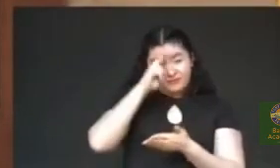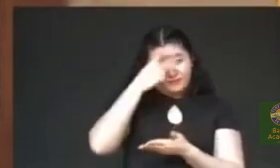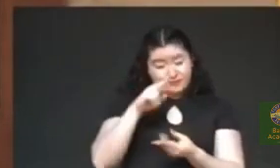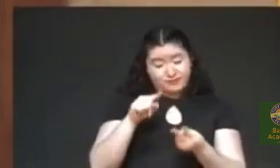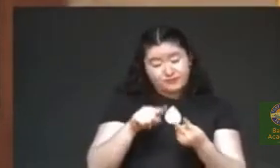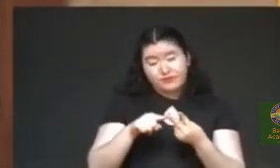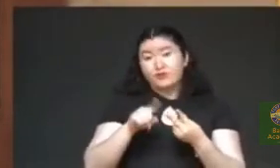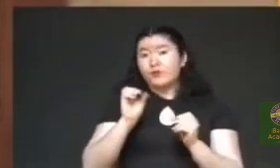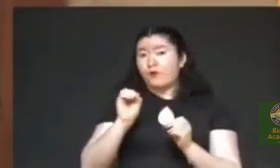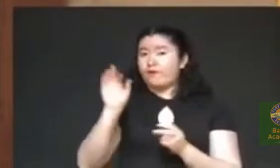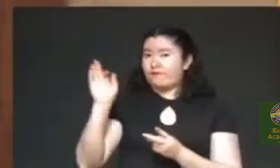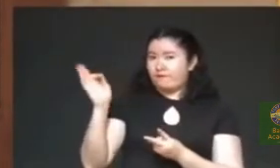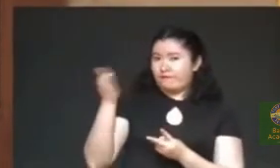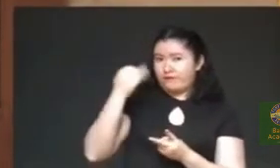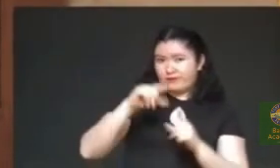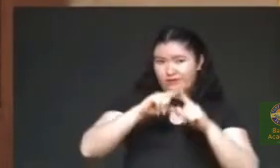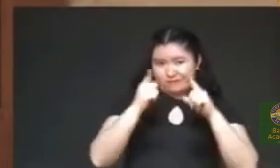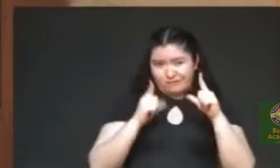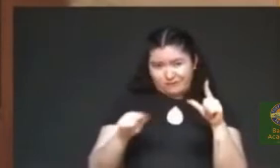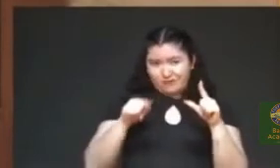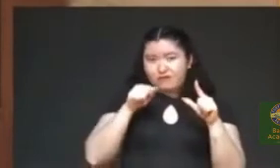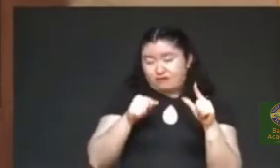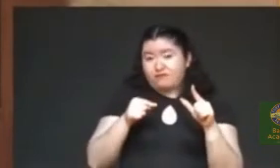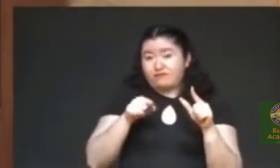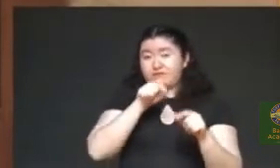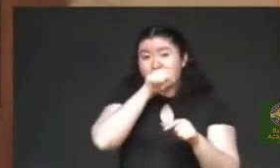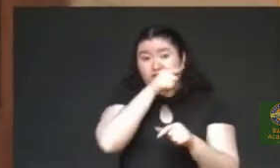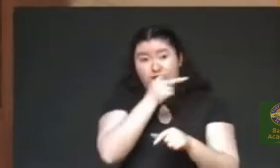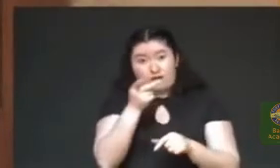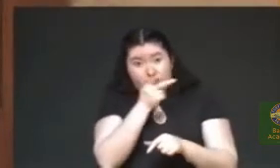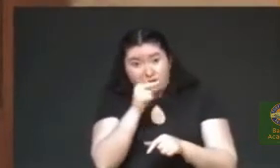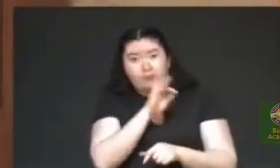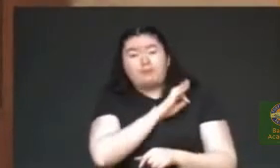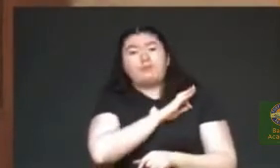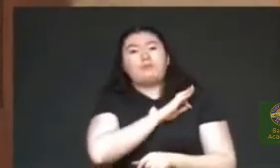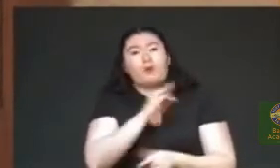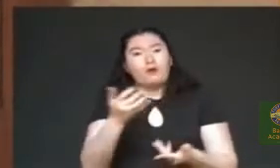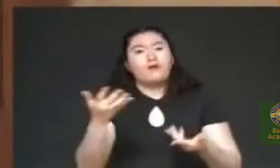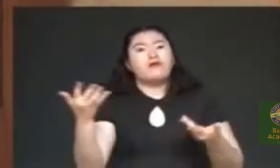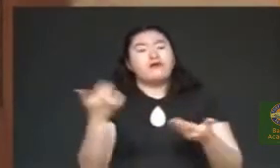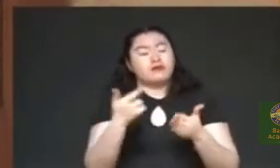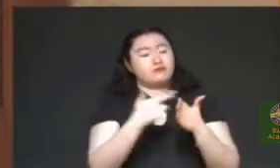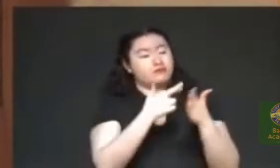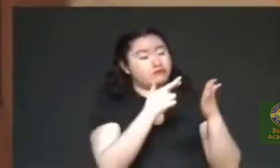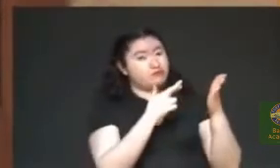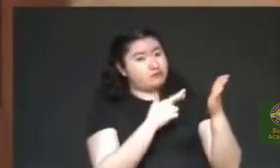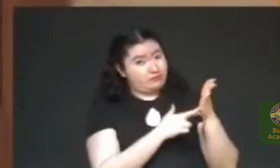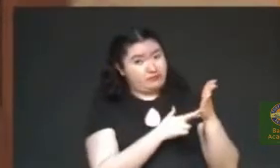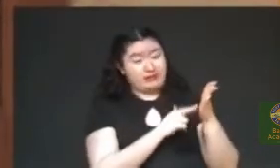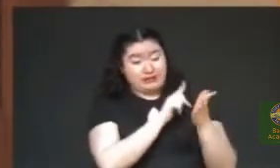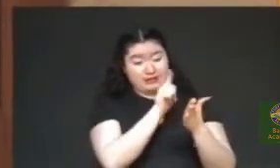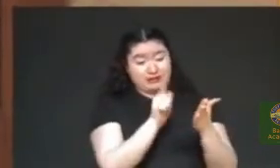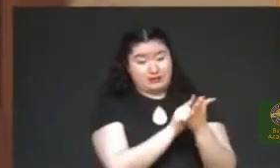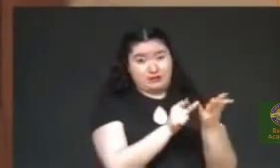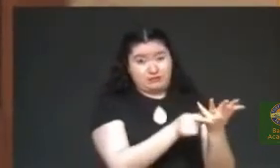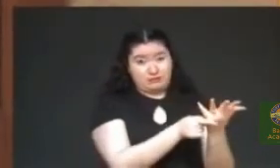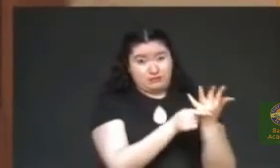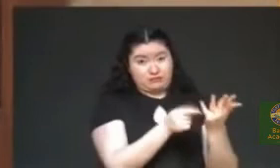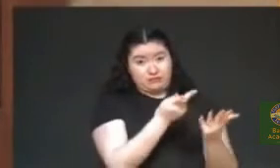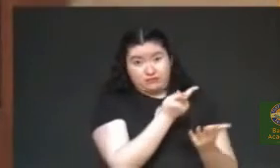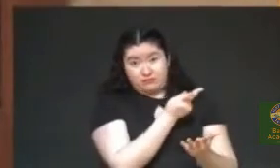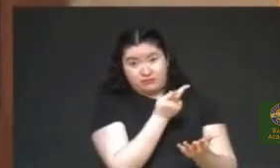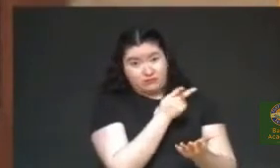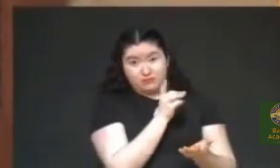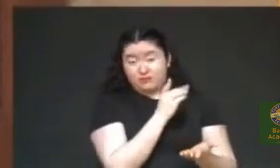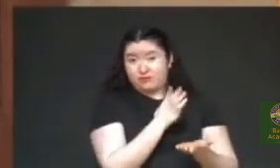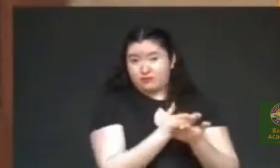de Salud Federal. Entonces son las autoridades sanitarias, está establecido por ley que ellos son los que establecen los protocolos en caso